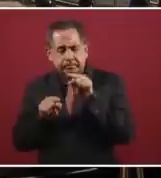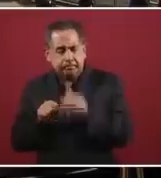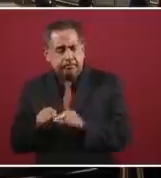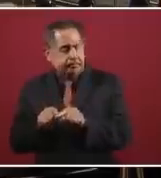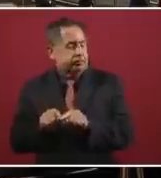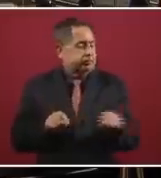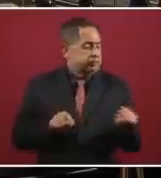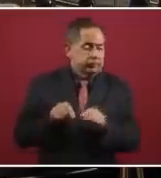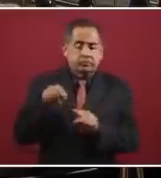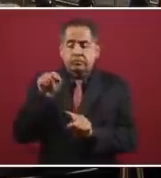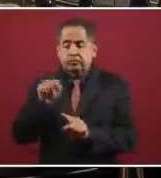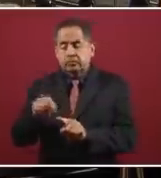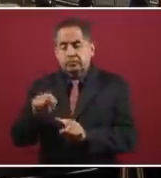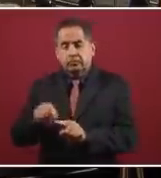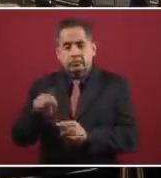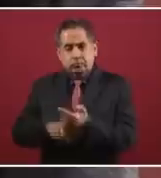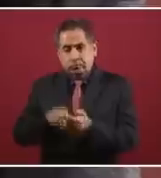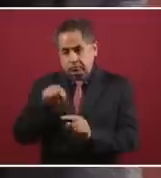de